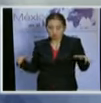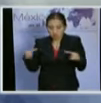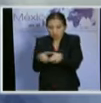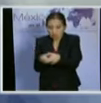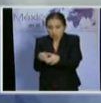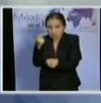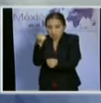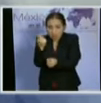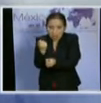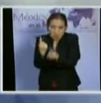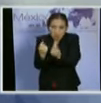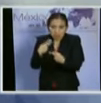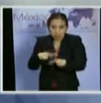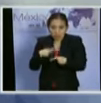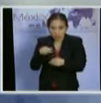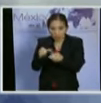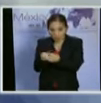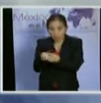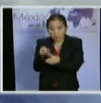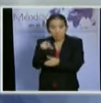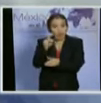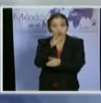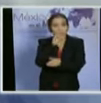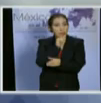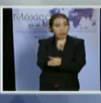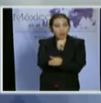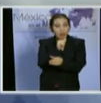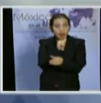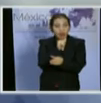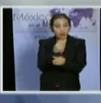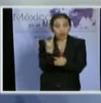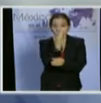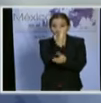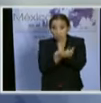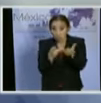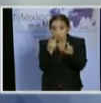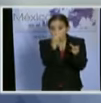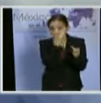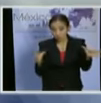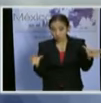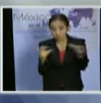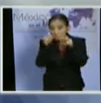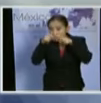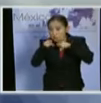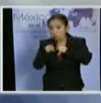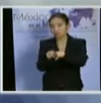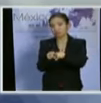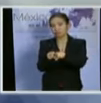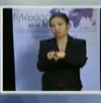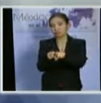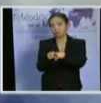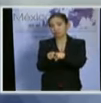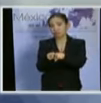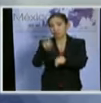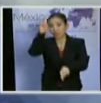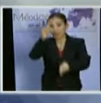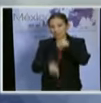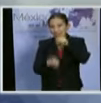unas pocas manos, pero no podemos tener ambas cosas a la vez. Revertir